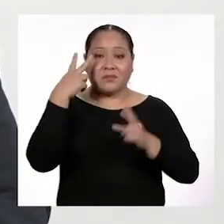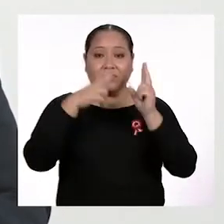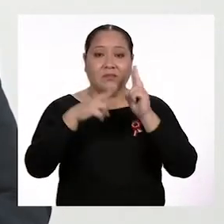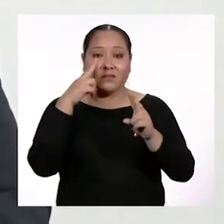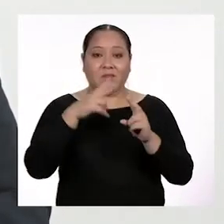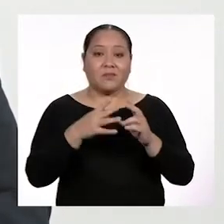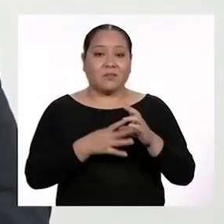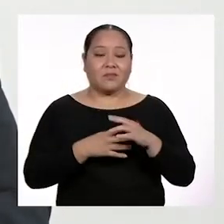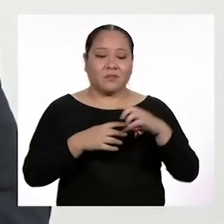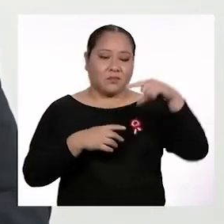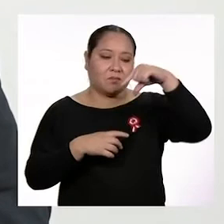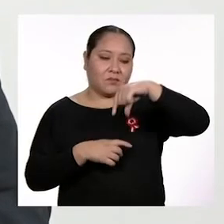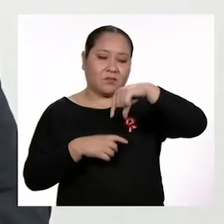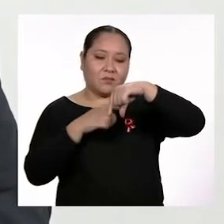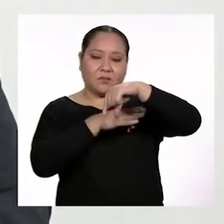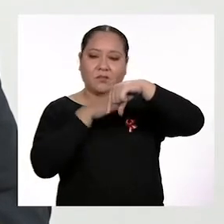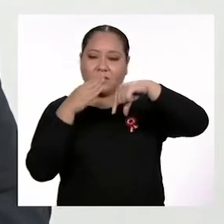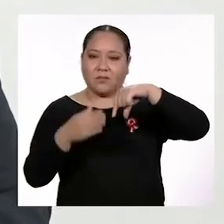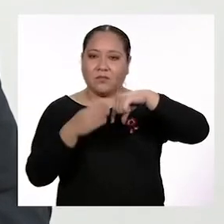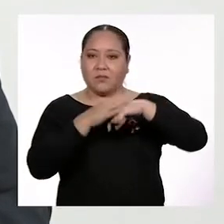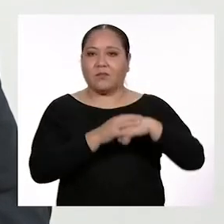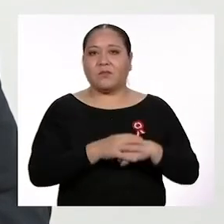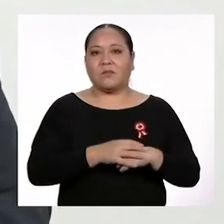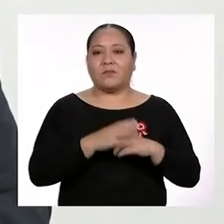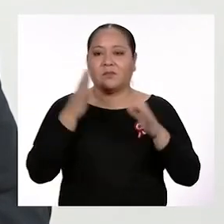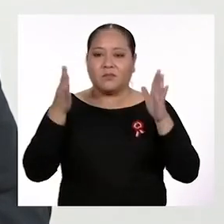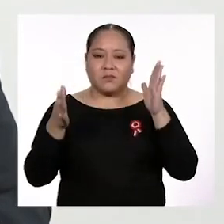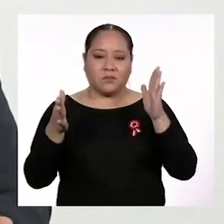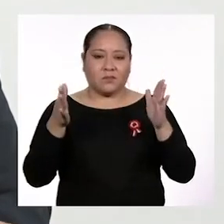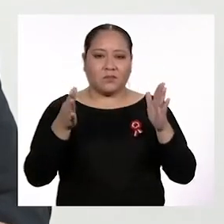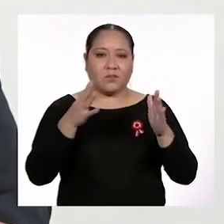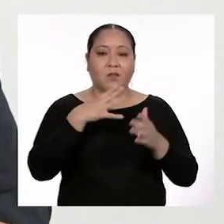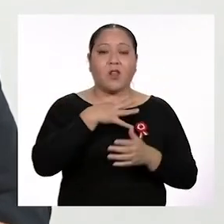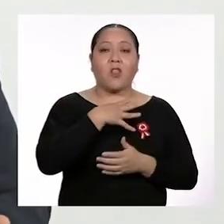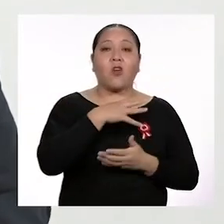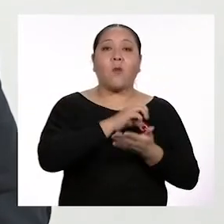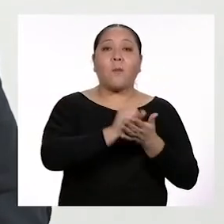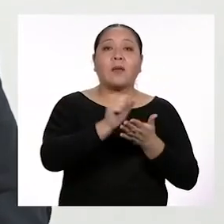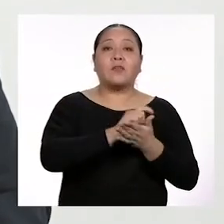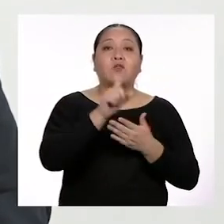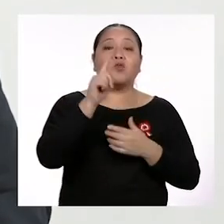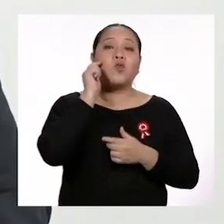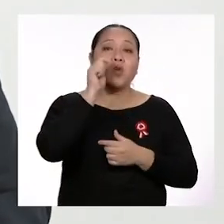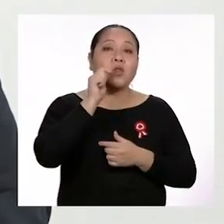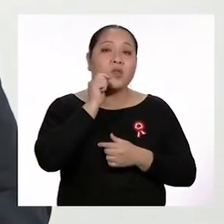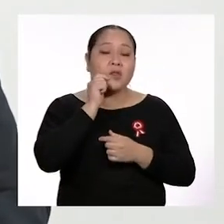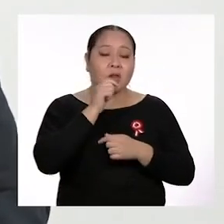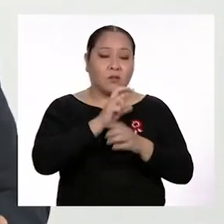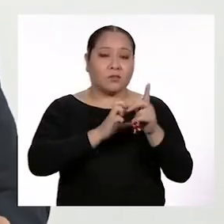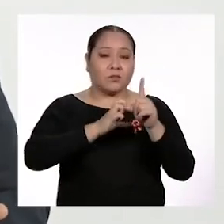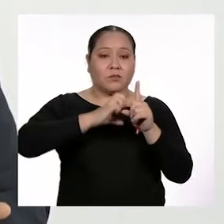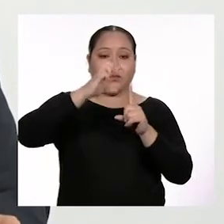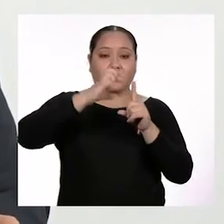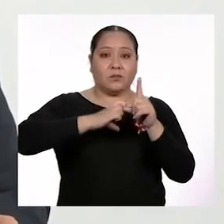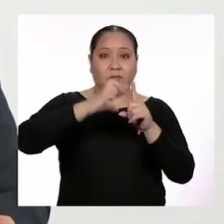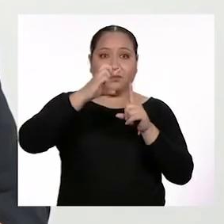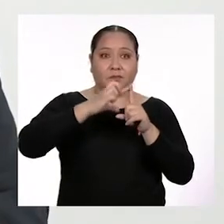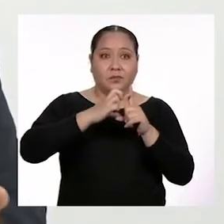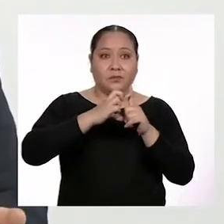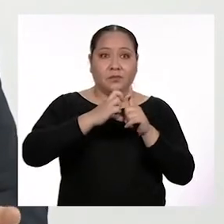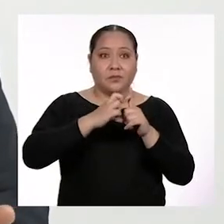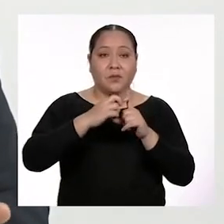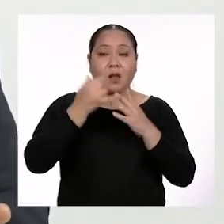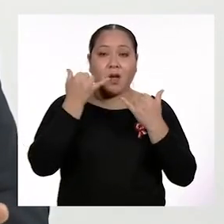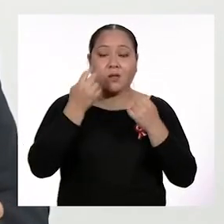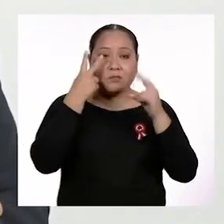los intervalos correspondientes a los meses en que tu tía se midió la presión. Ahora, lo que tenemos que hacer